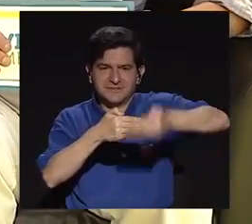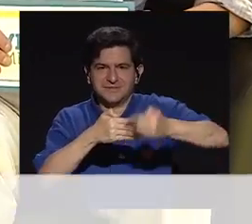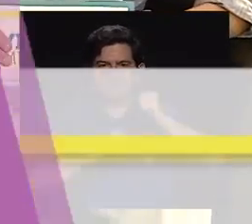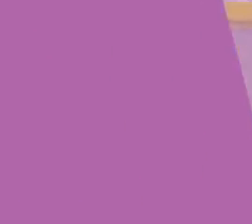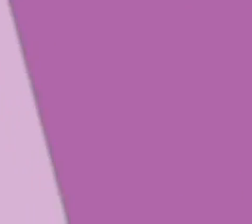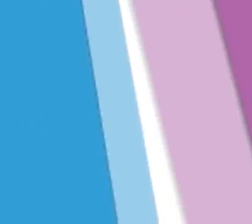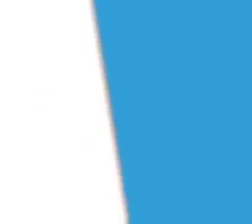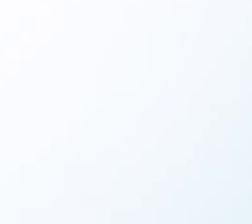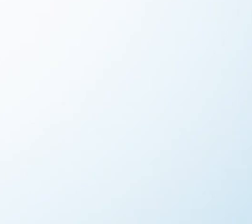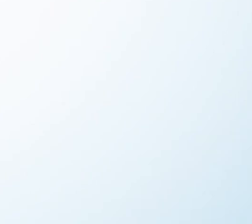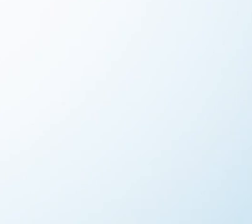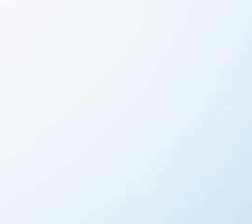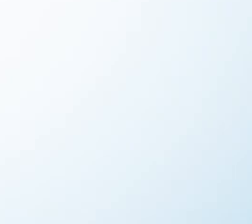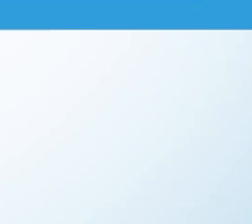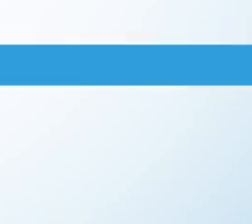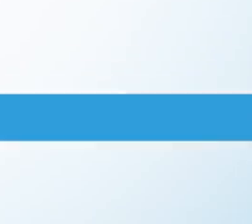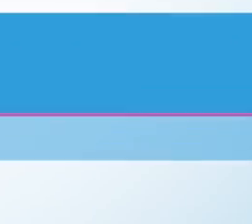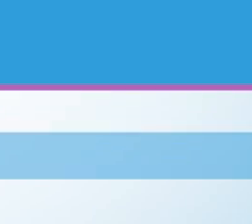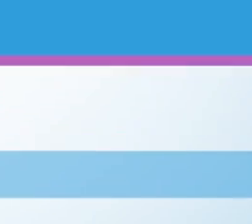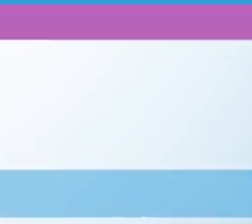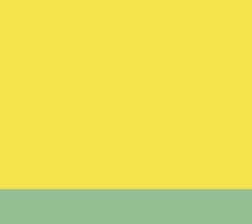regresamos.